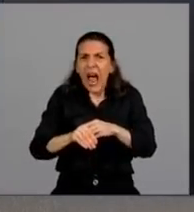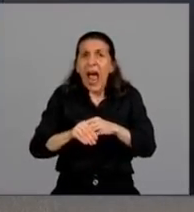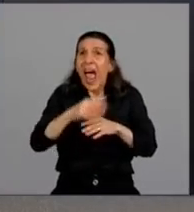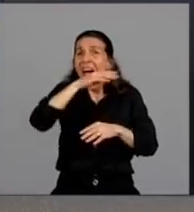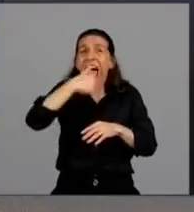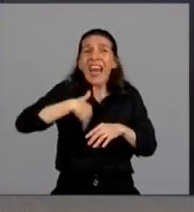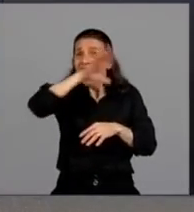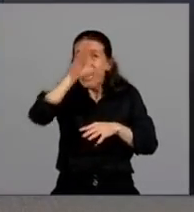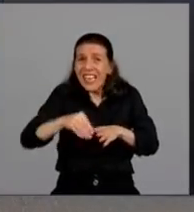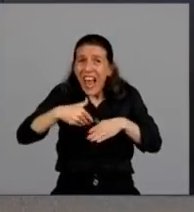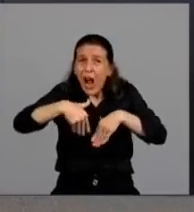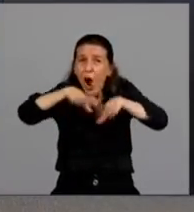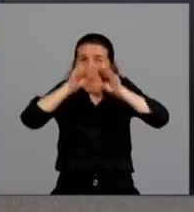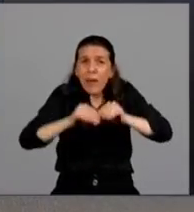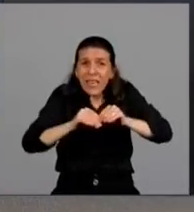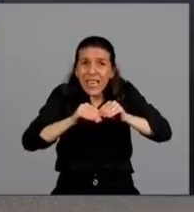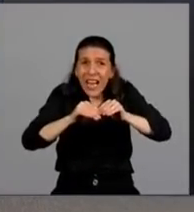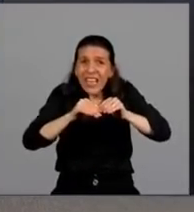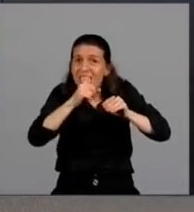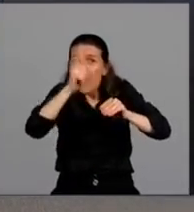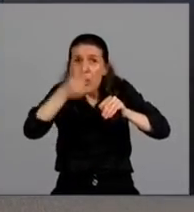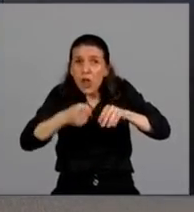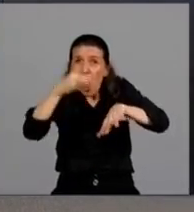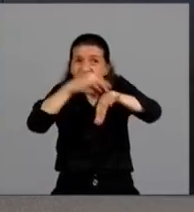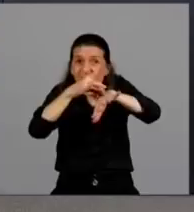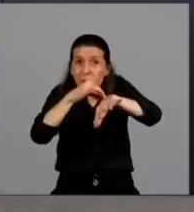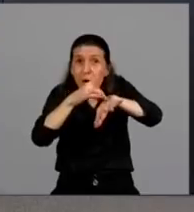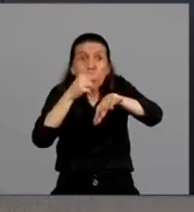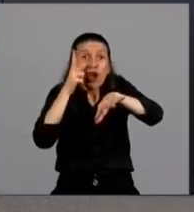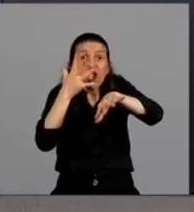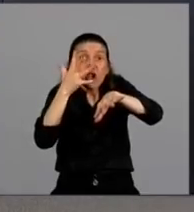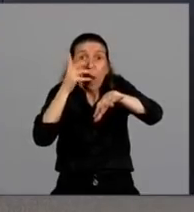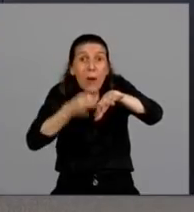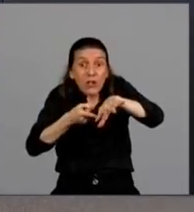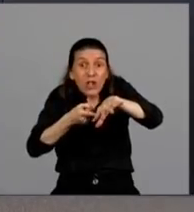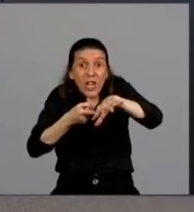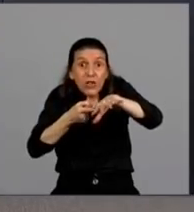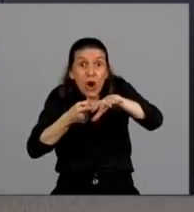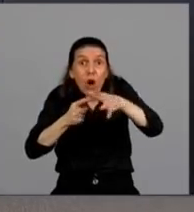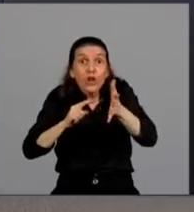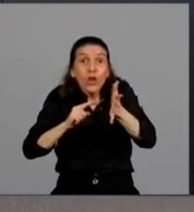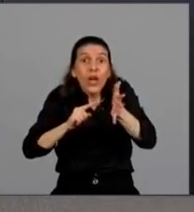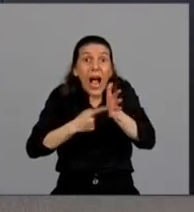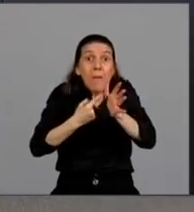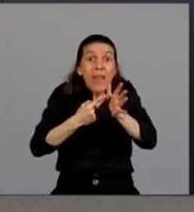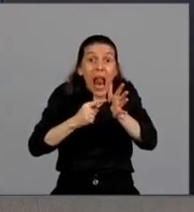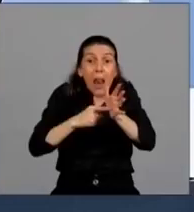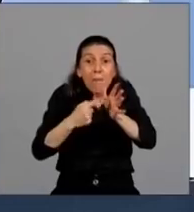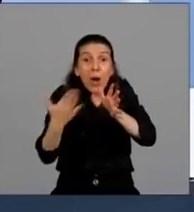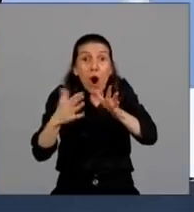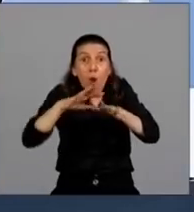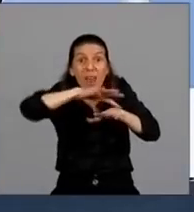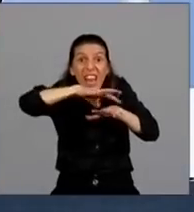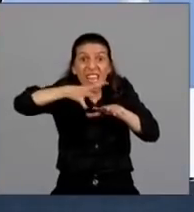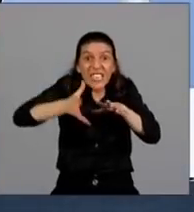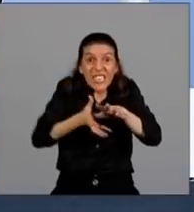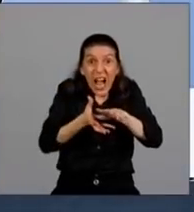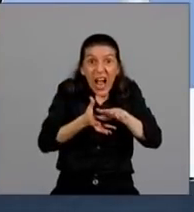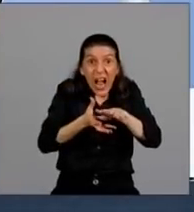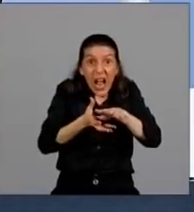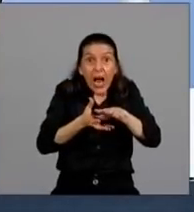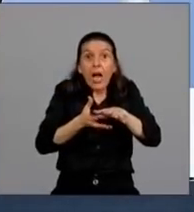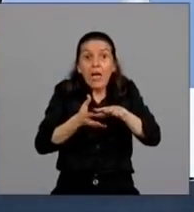85% de los casos ocurren entre la provincia y la ciudad, del acumulado. 90% de los